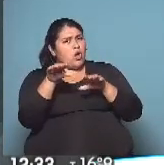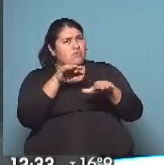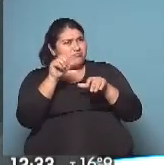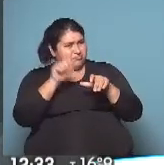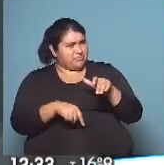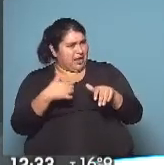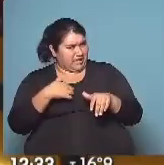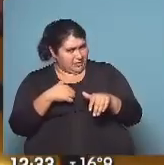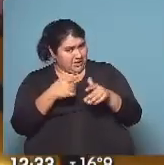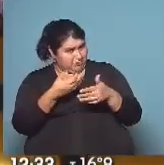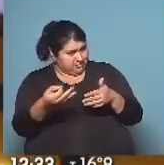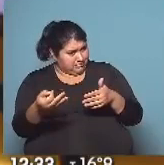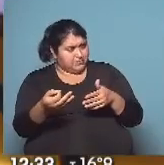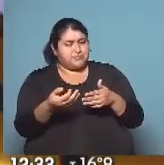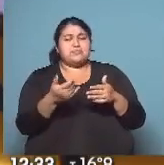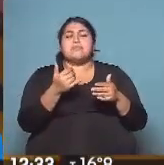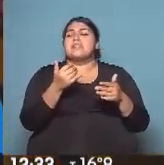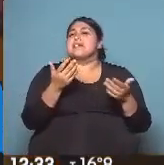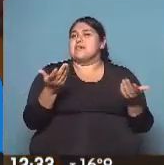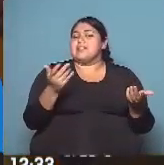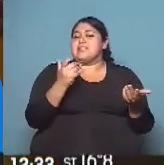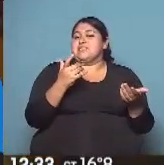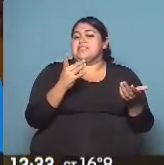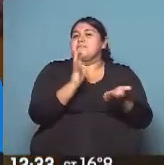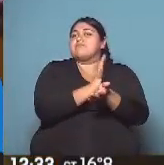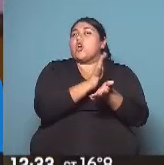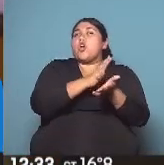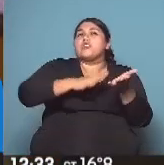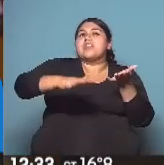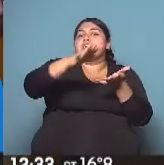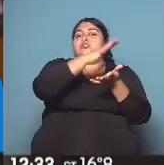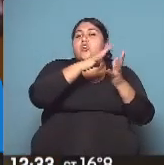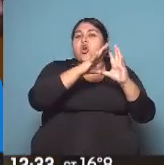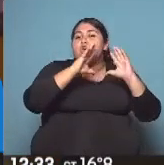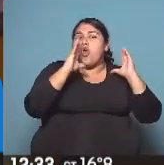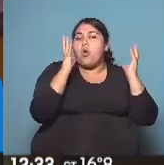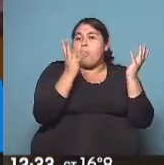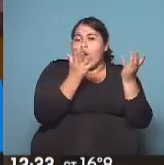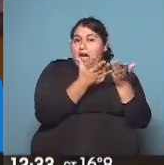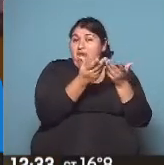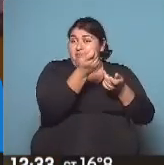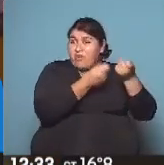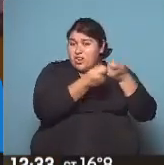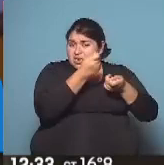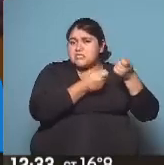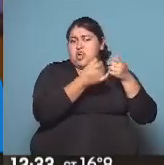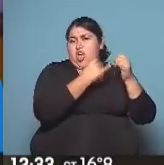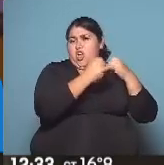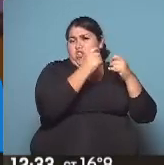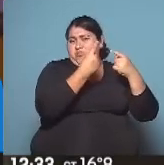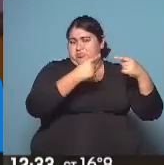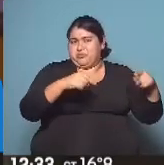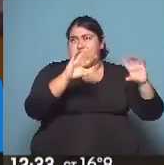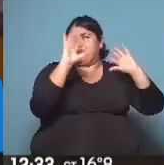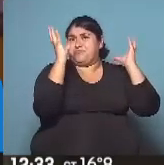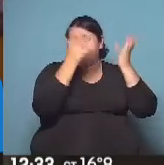país. ¿Es así? Sí, digamos que en un contexto globalizado, sobre todo en la parte de mercados financieros, digamos, cada movimiento que haya en el resto del mundo